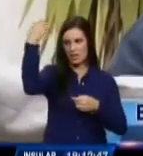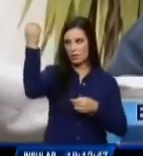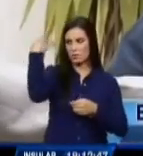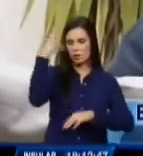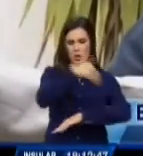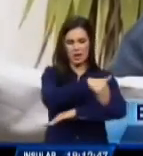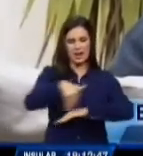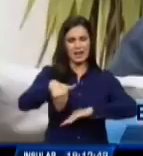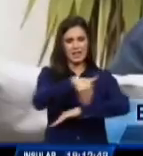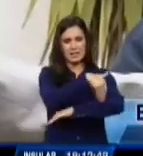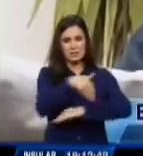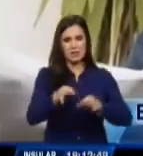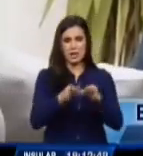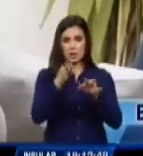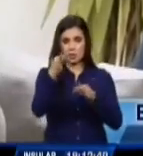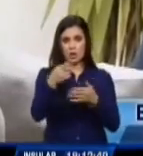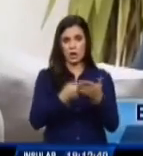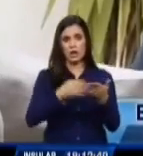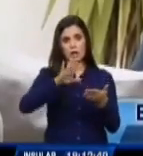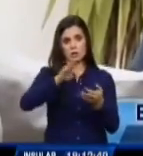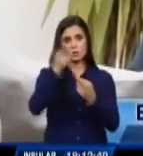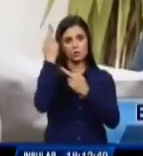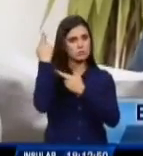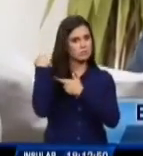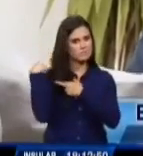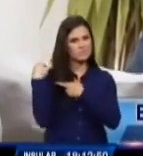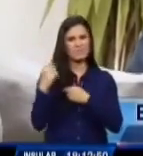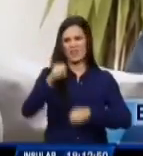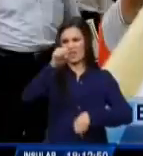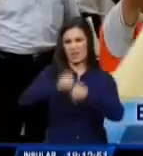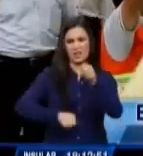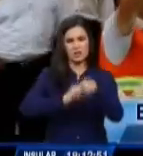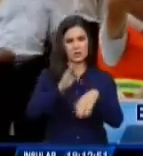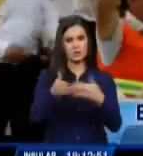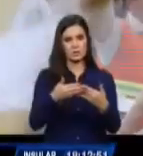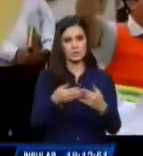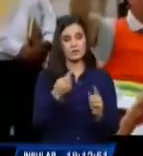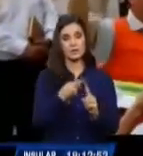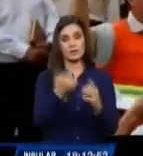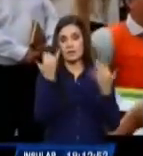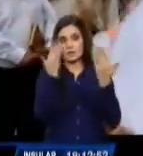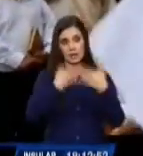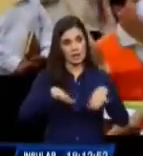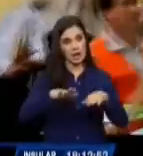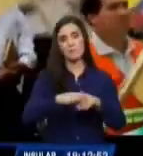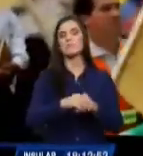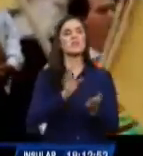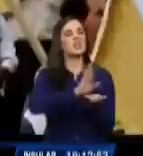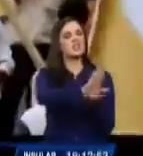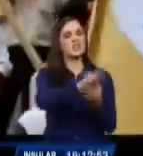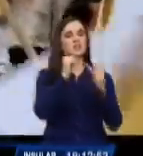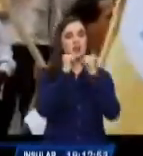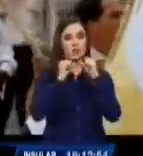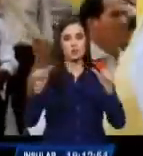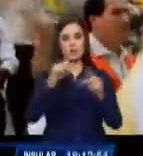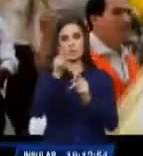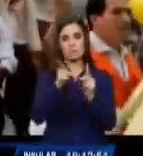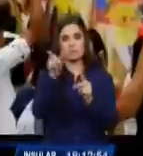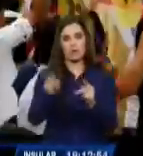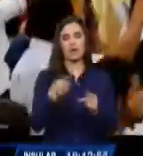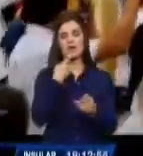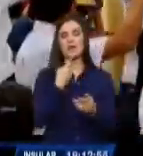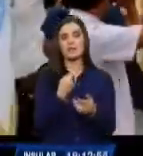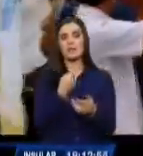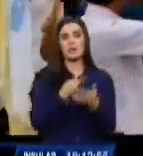vías rurales, que es su competencia, prácticamente están destrozadas. Y desde ya rechazan los anuncios del prefecto, quien ha manifestado que en